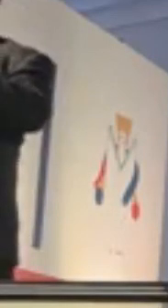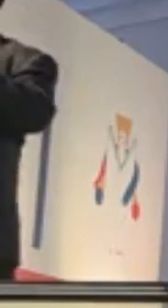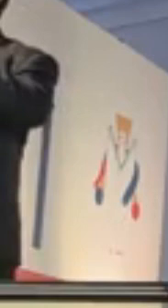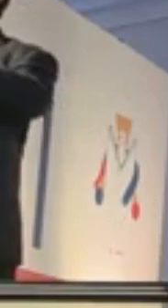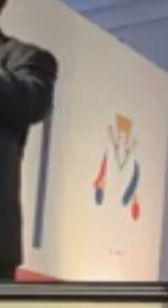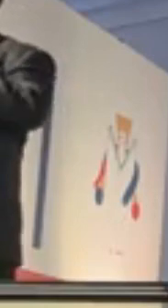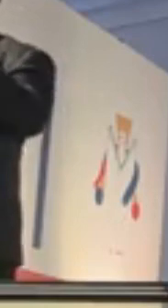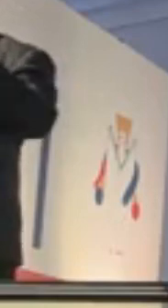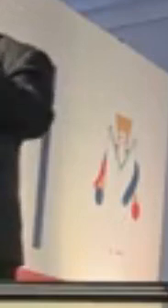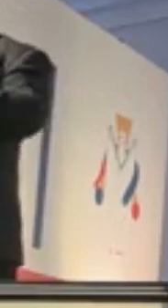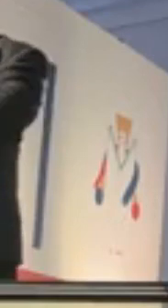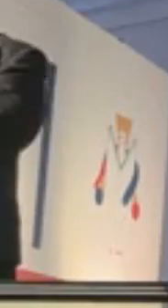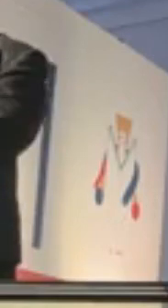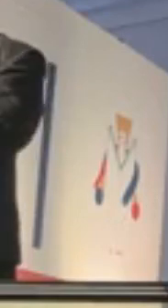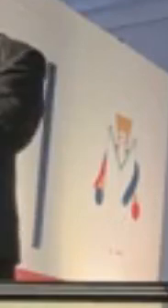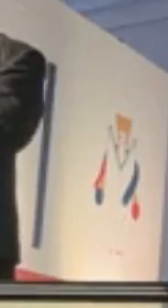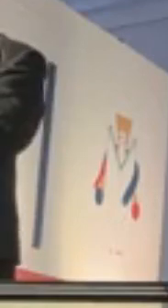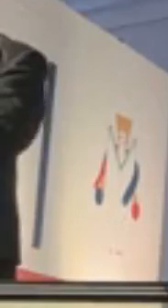trabajo.